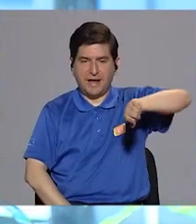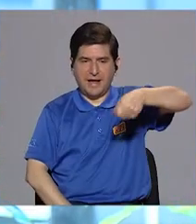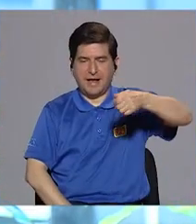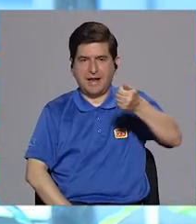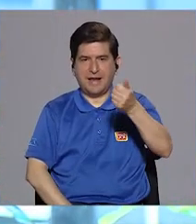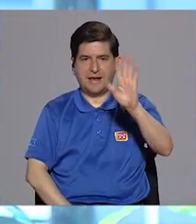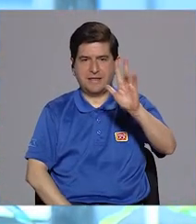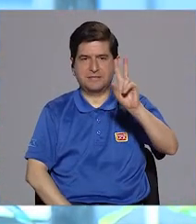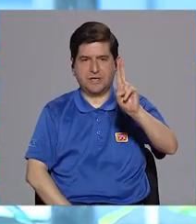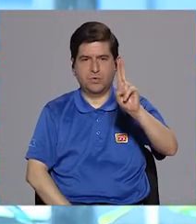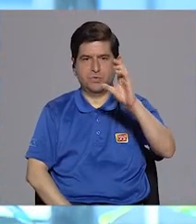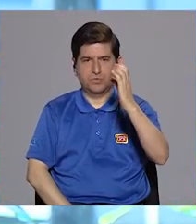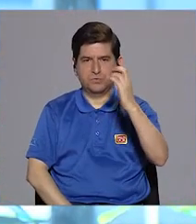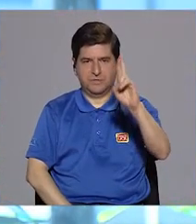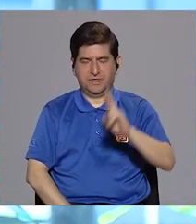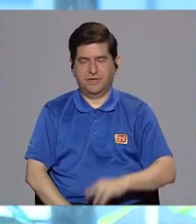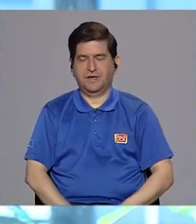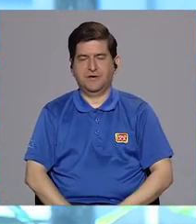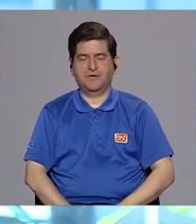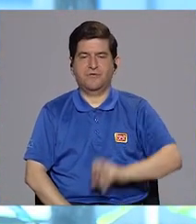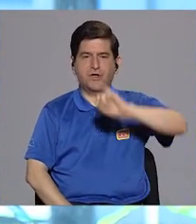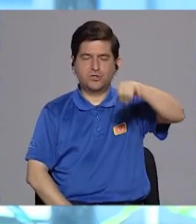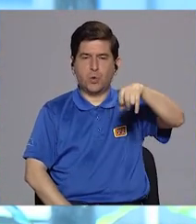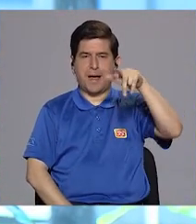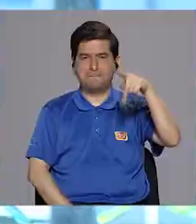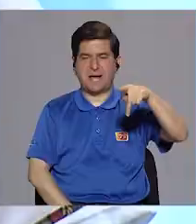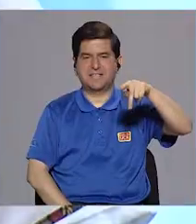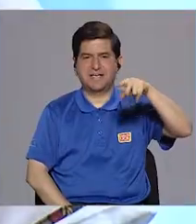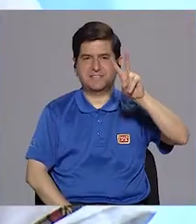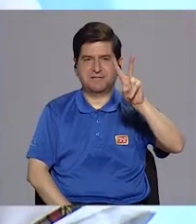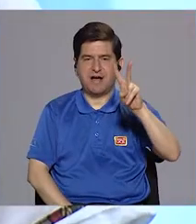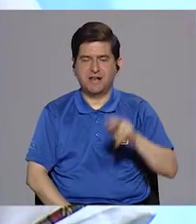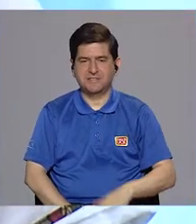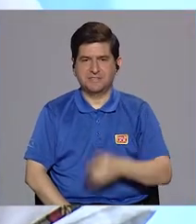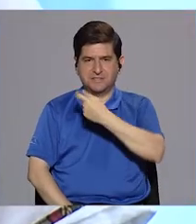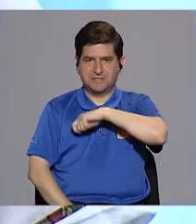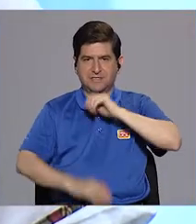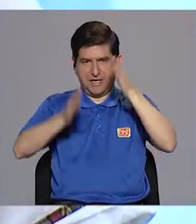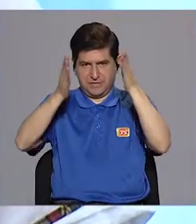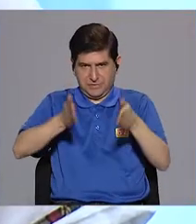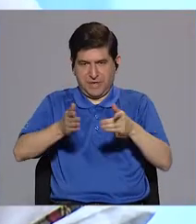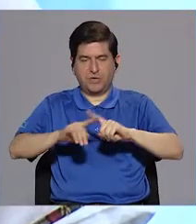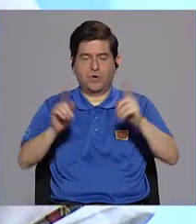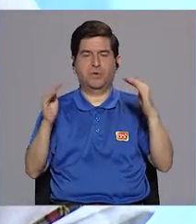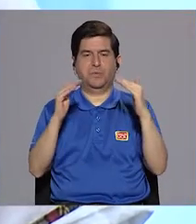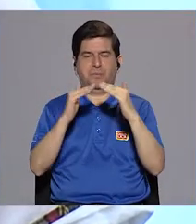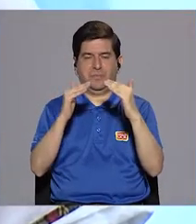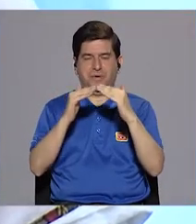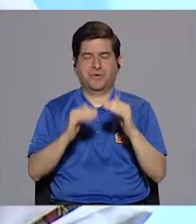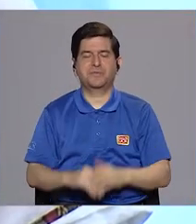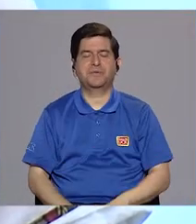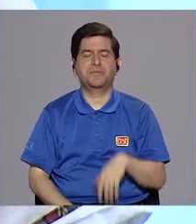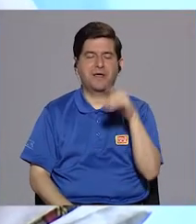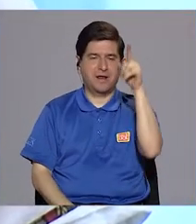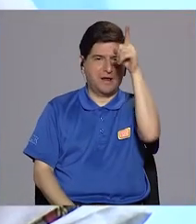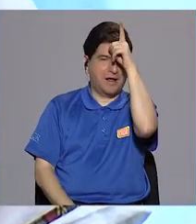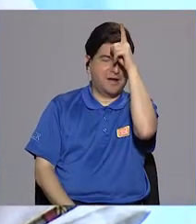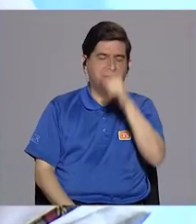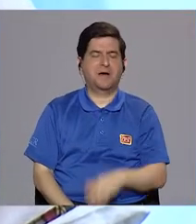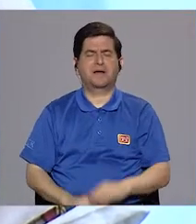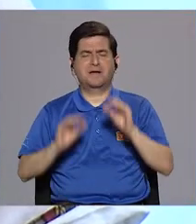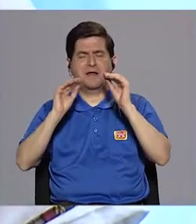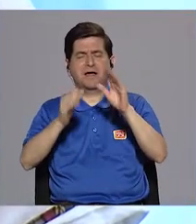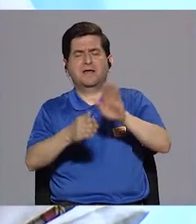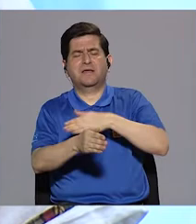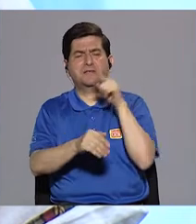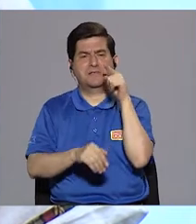Estamos en Canal 15, Universidad de Costa Rica, con don Joan Payés Valls. Español, pero vive su vida en Alemania y